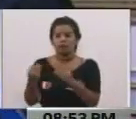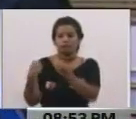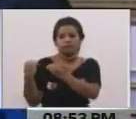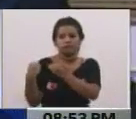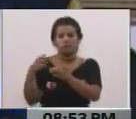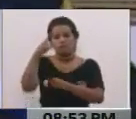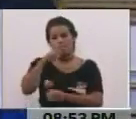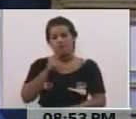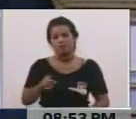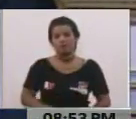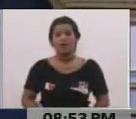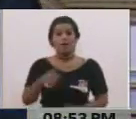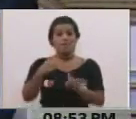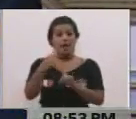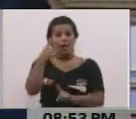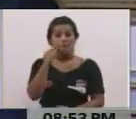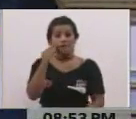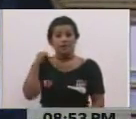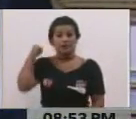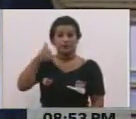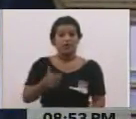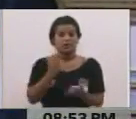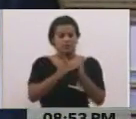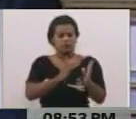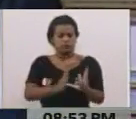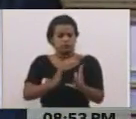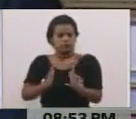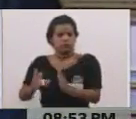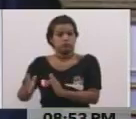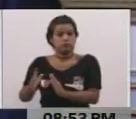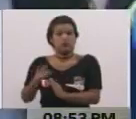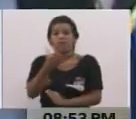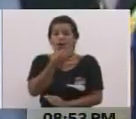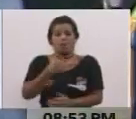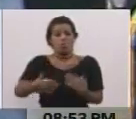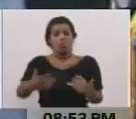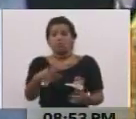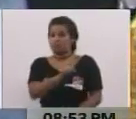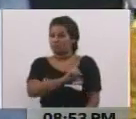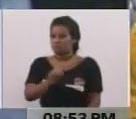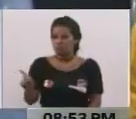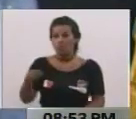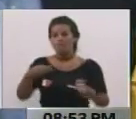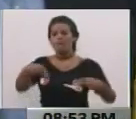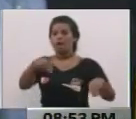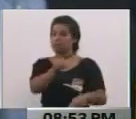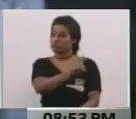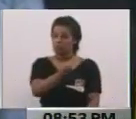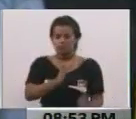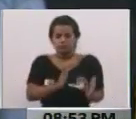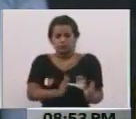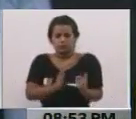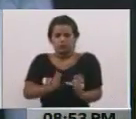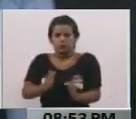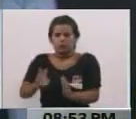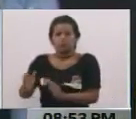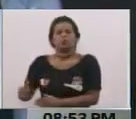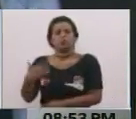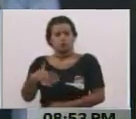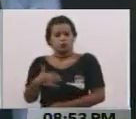de entrenamiento. Entregándonos una disciplina deportiva. Eso es fuerte. Y dándonos un ejemplo que teníamos que, claro, teníamos que